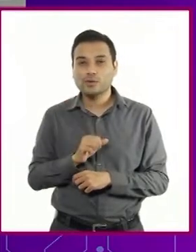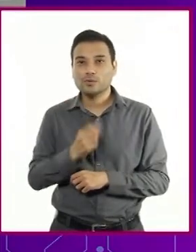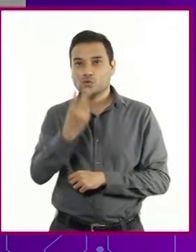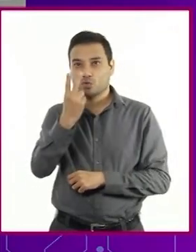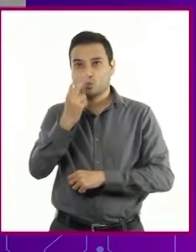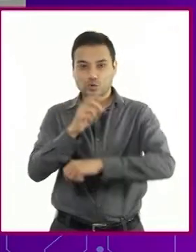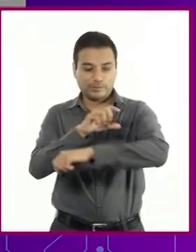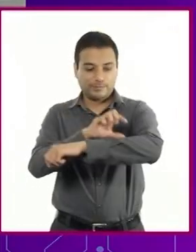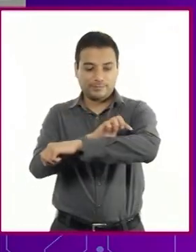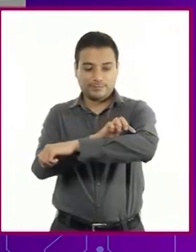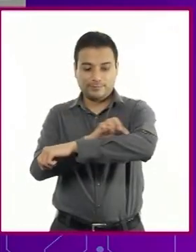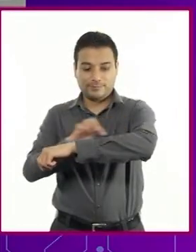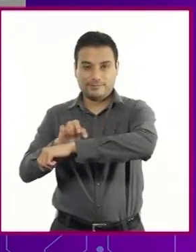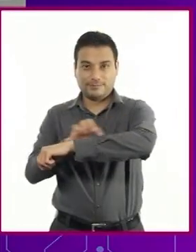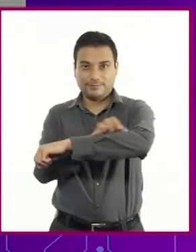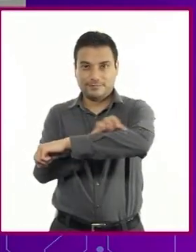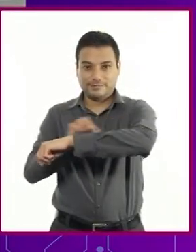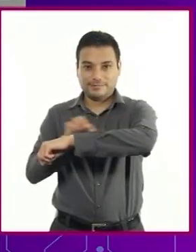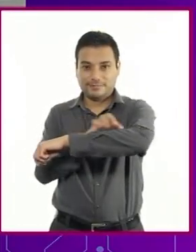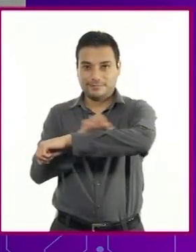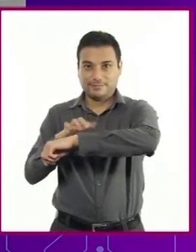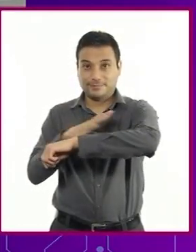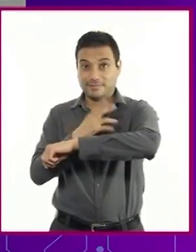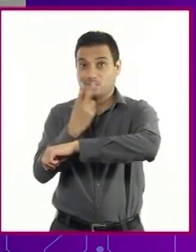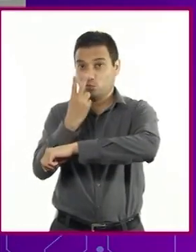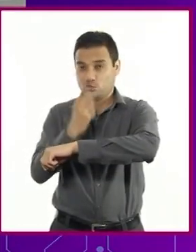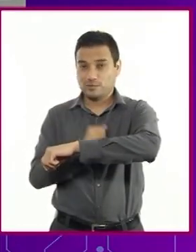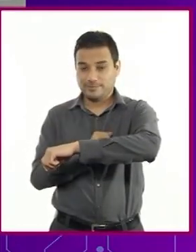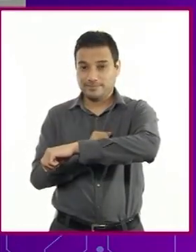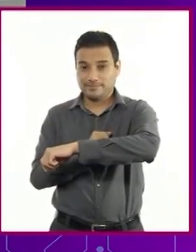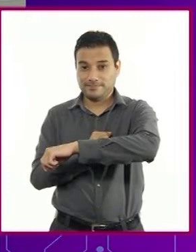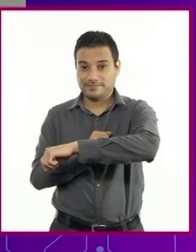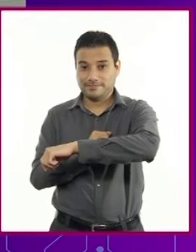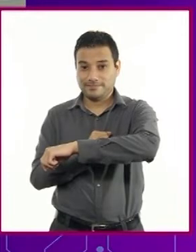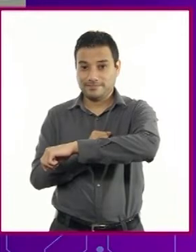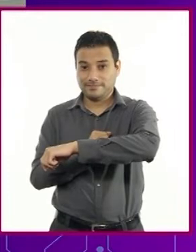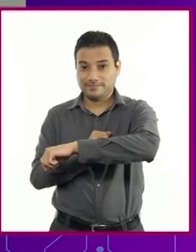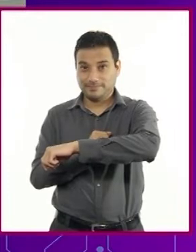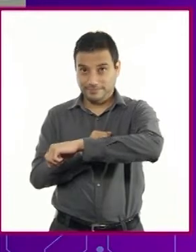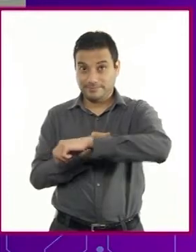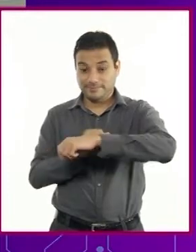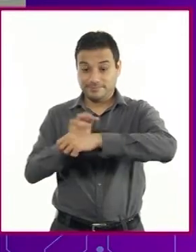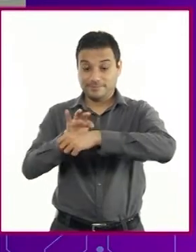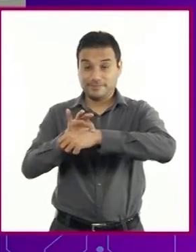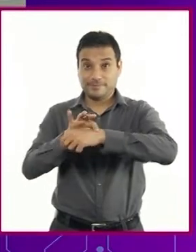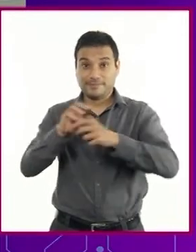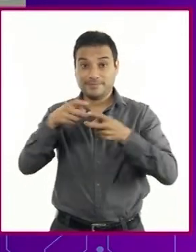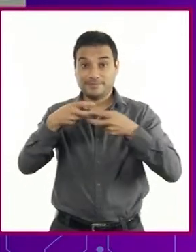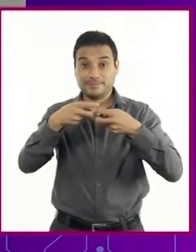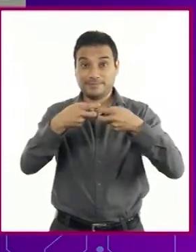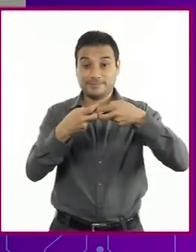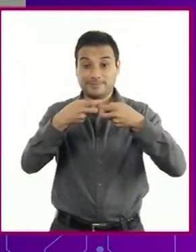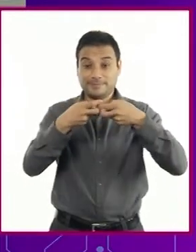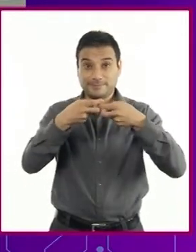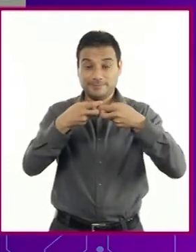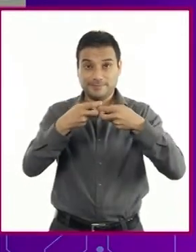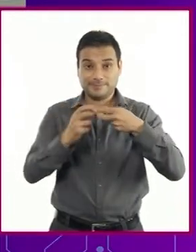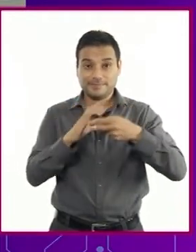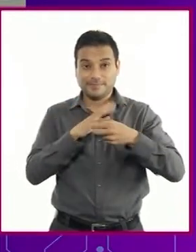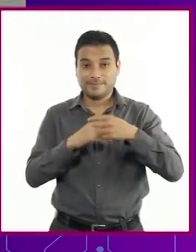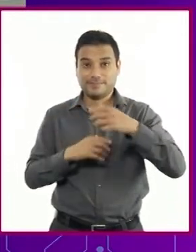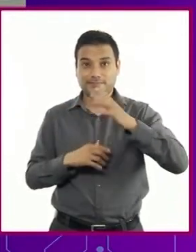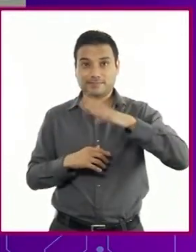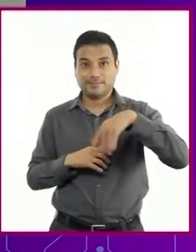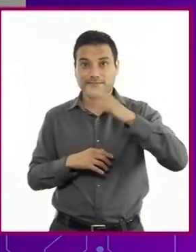en par, uno sobre el otro, y juntan la muñeca con el